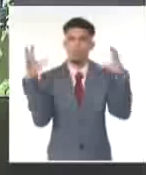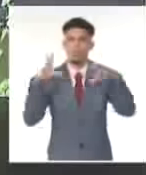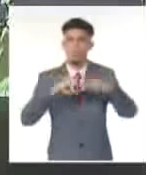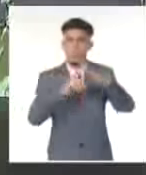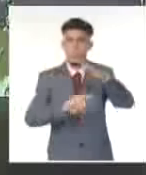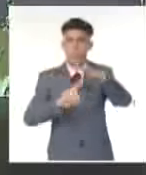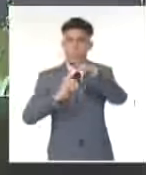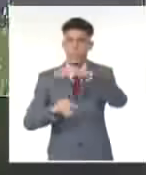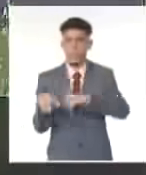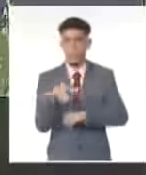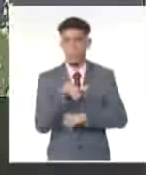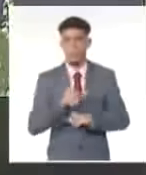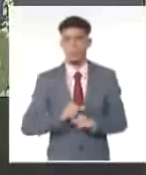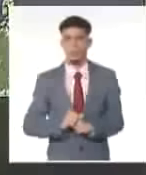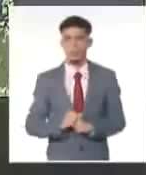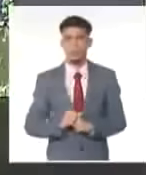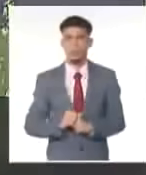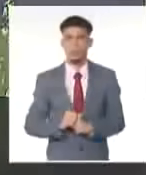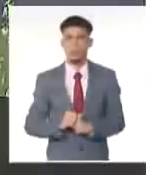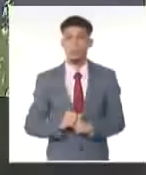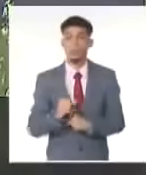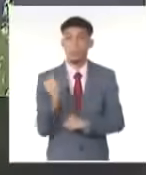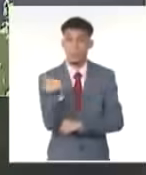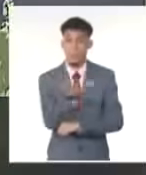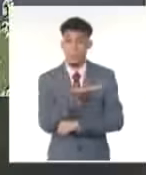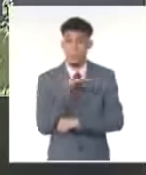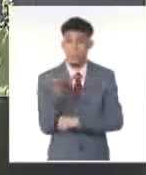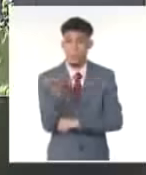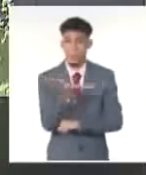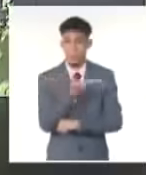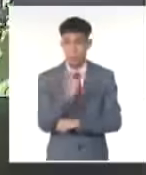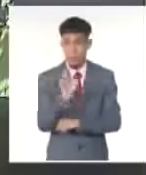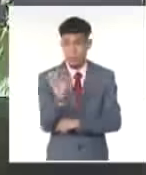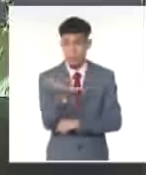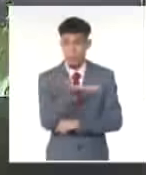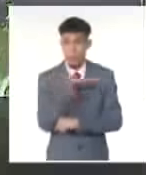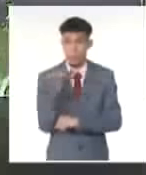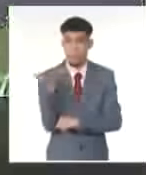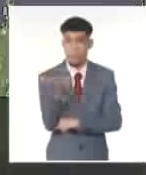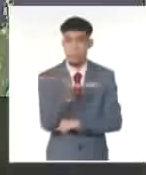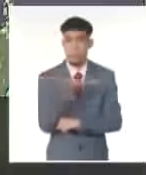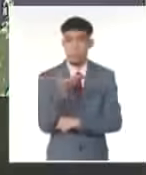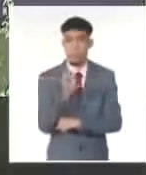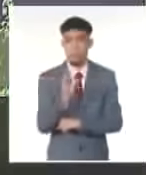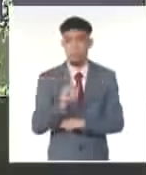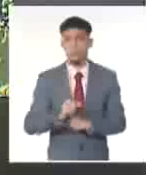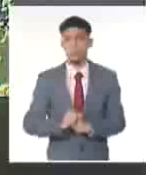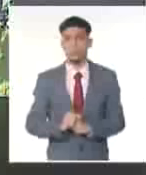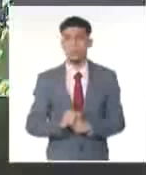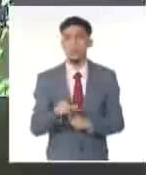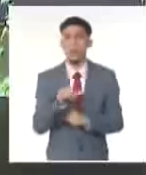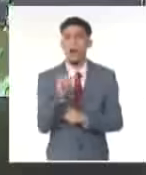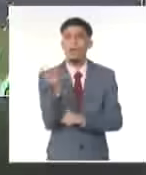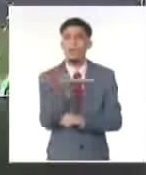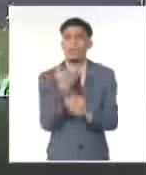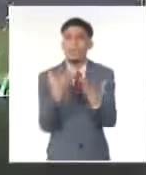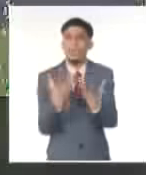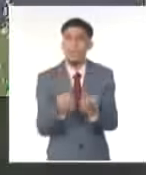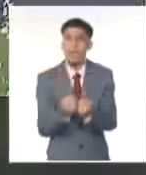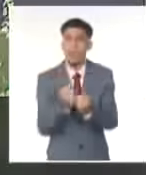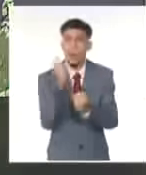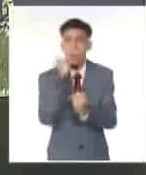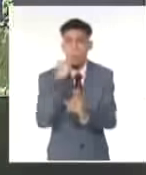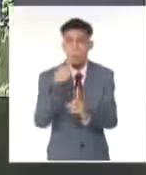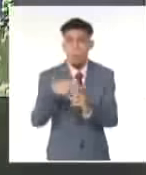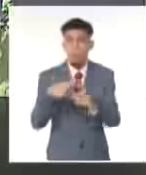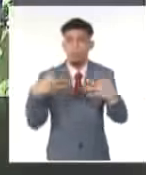eléctricas. Entonces, el aire confluyente del sudeste y del sur húmedo se une a todo